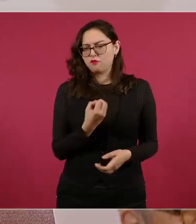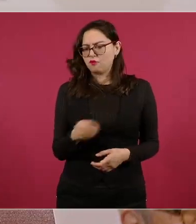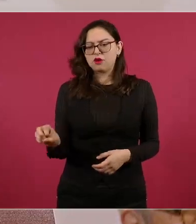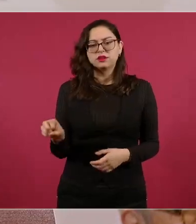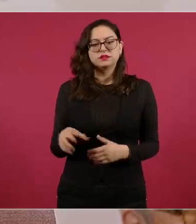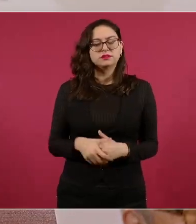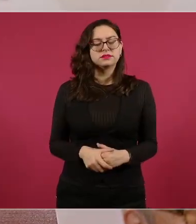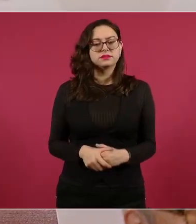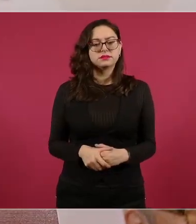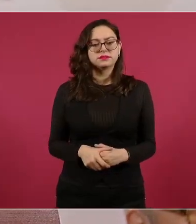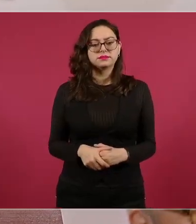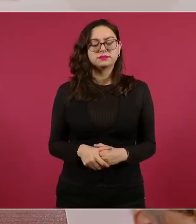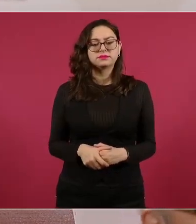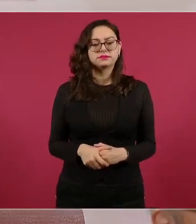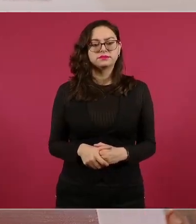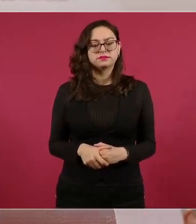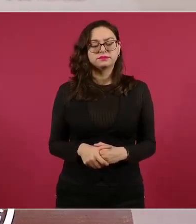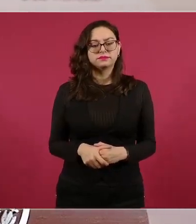Y además,